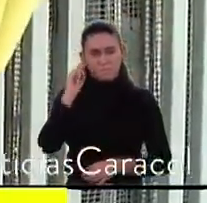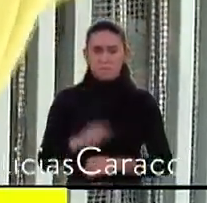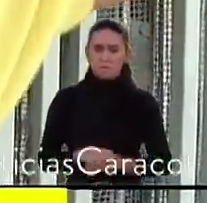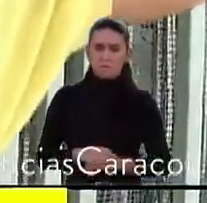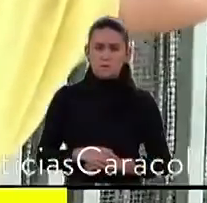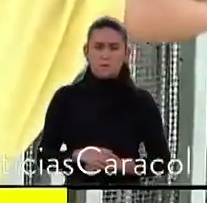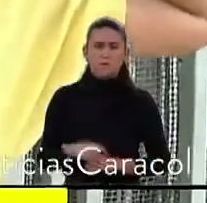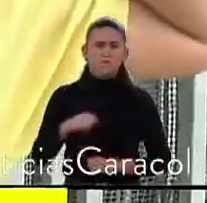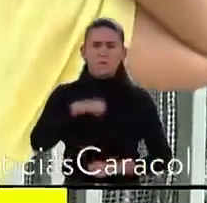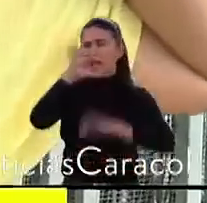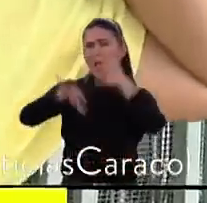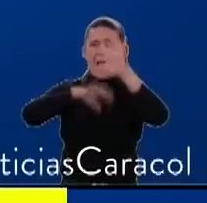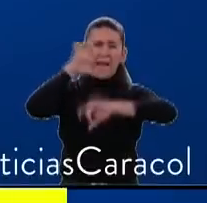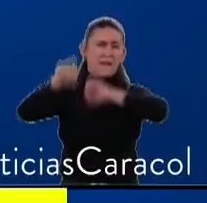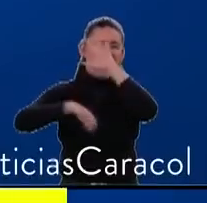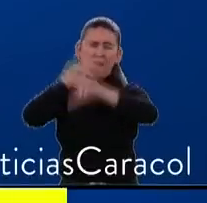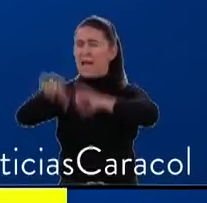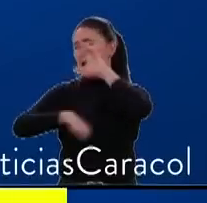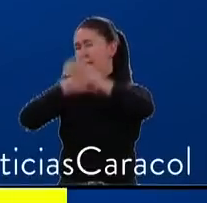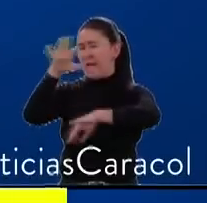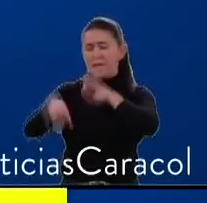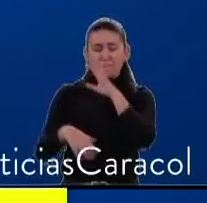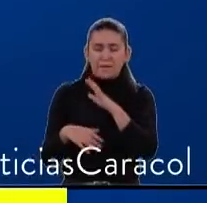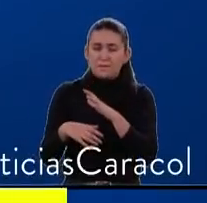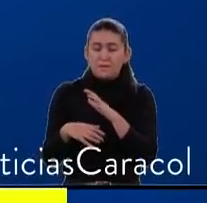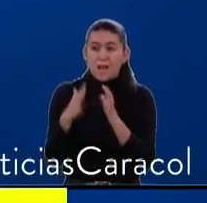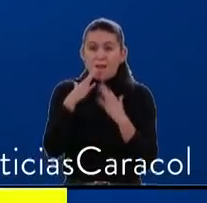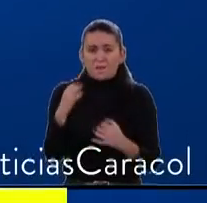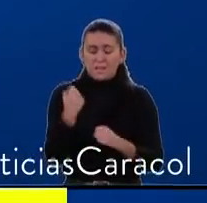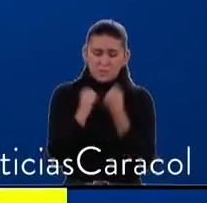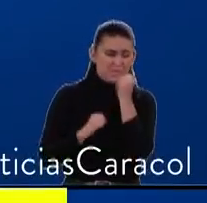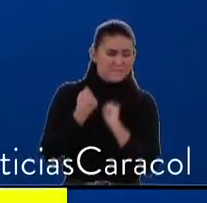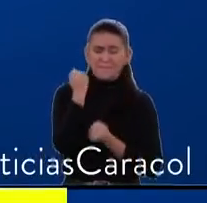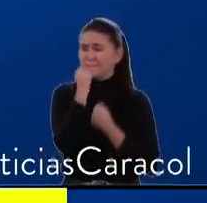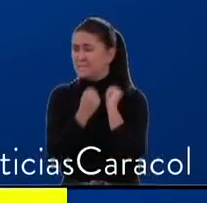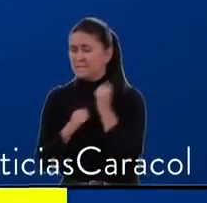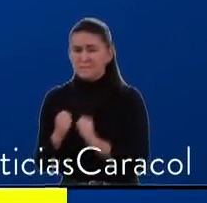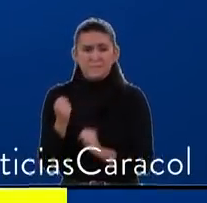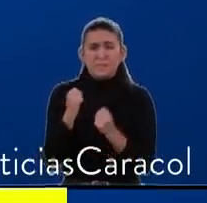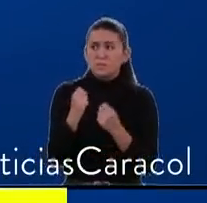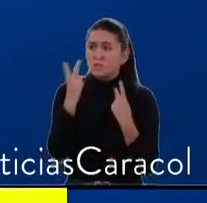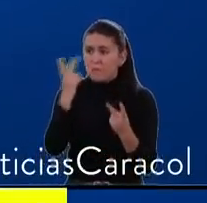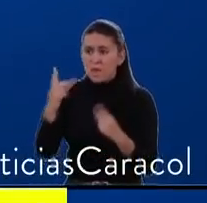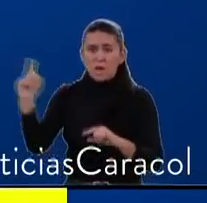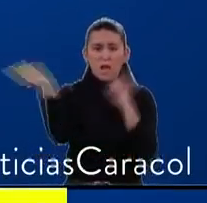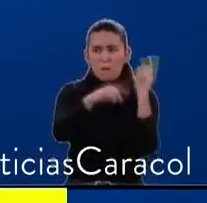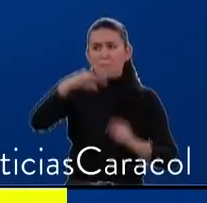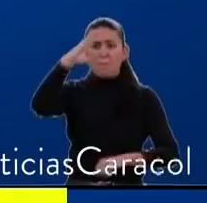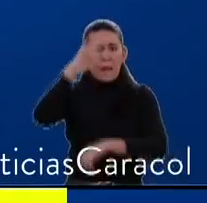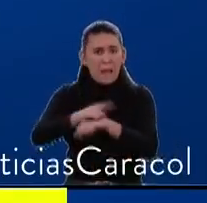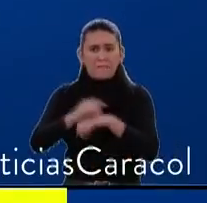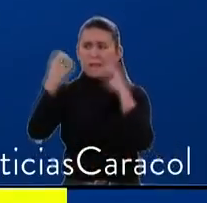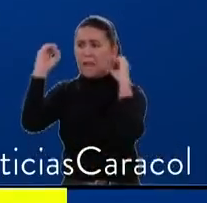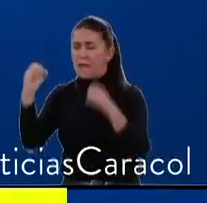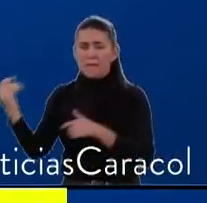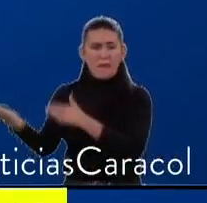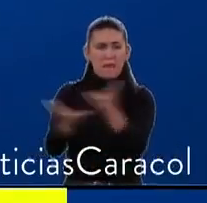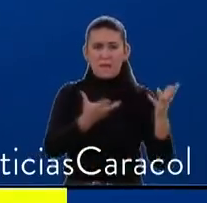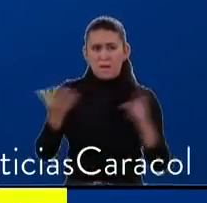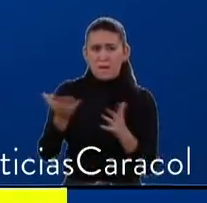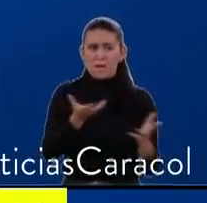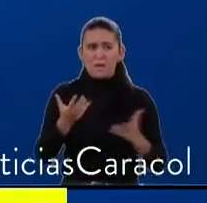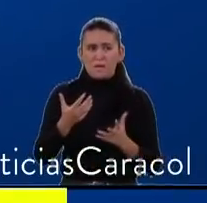Yo grité ya y grité hasta que pude, pero el desespero era tal y con ese viaje no pasaba nadie, ni el celador ni nada. Entonces yo me vine a llamar a los bomberos,